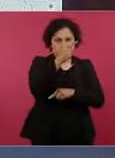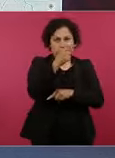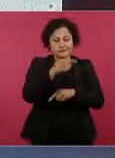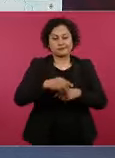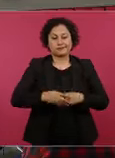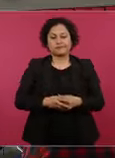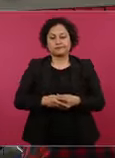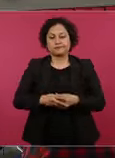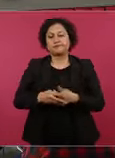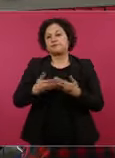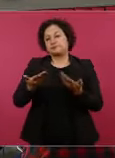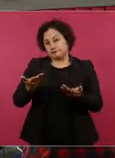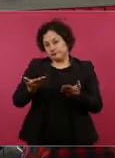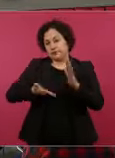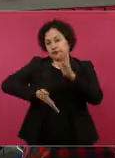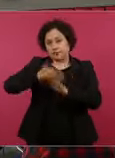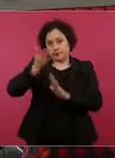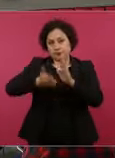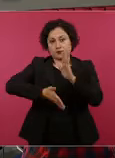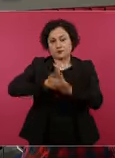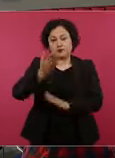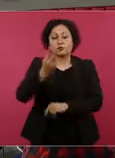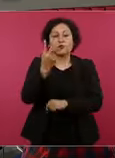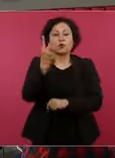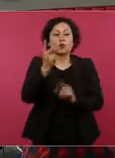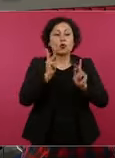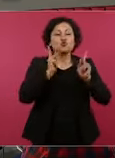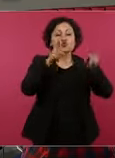Entonces, estamos haciendo 2 puentes aquí en la Angostura.